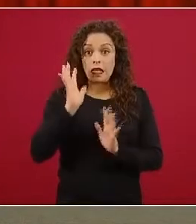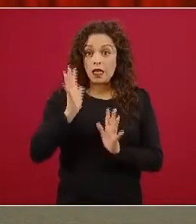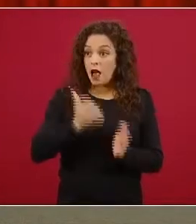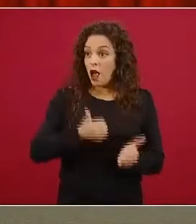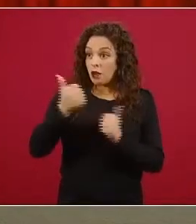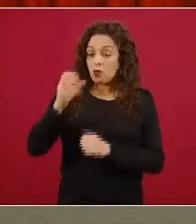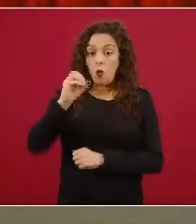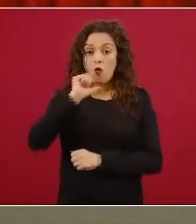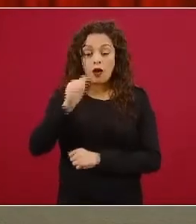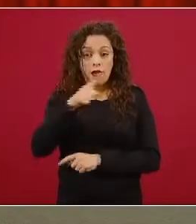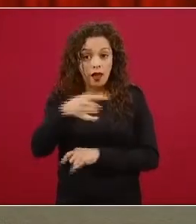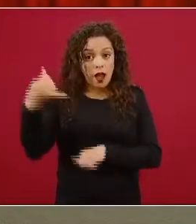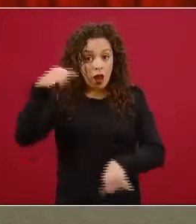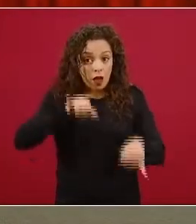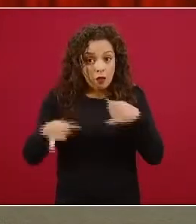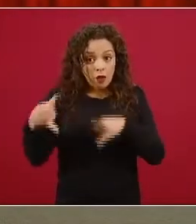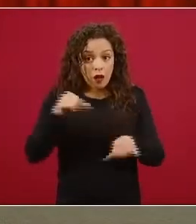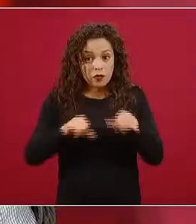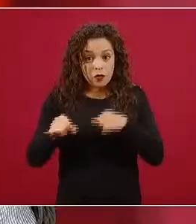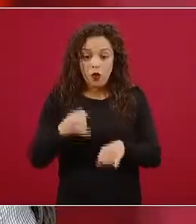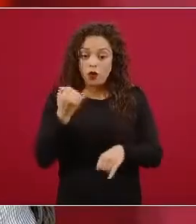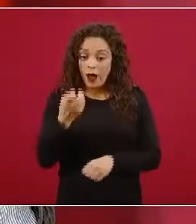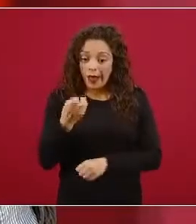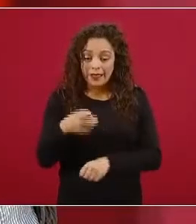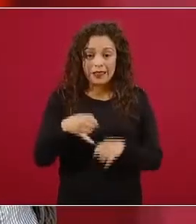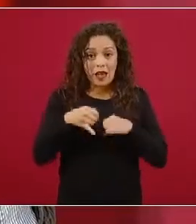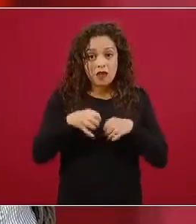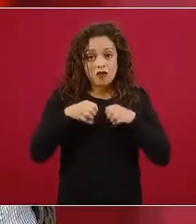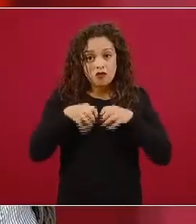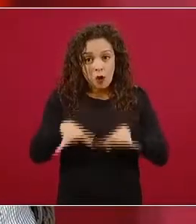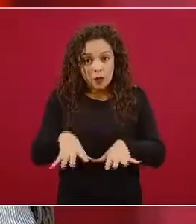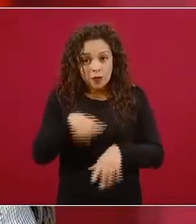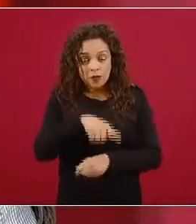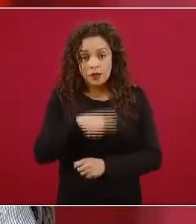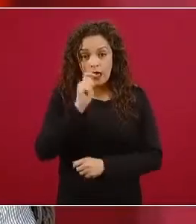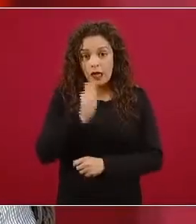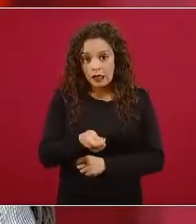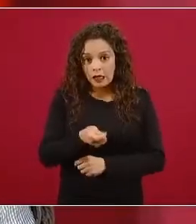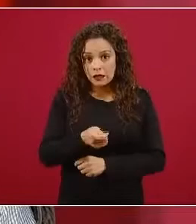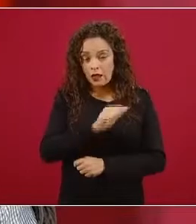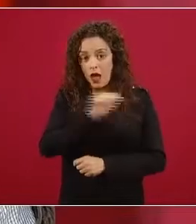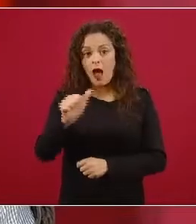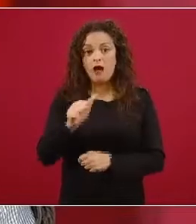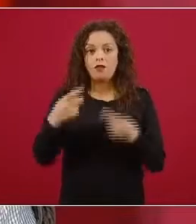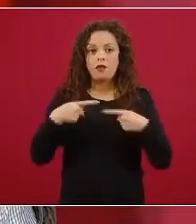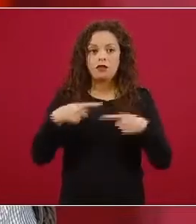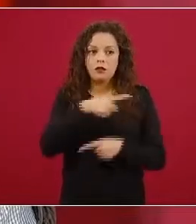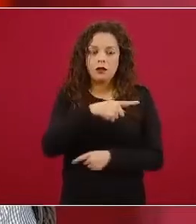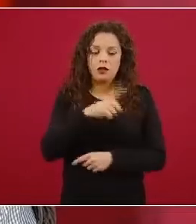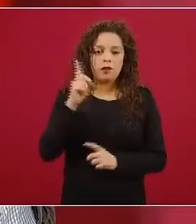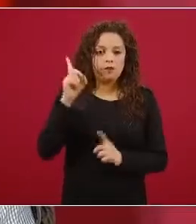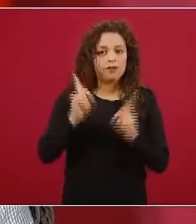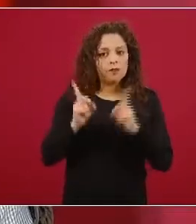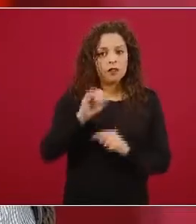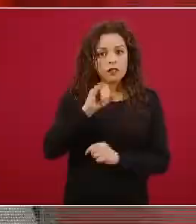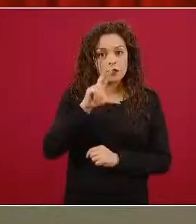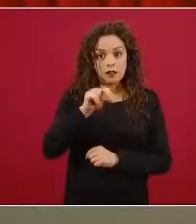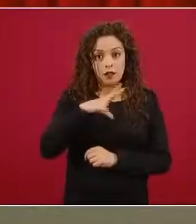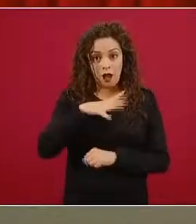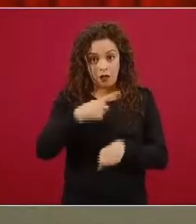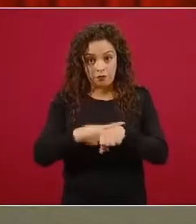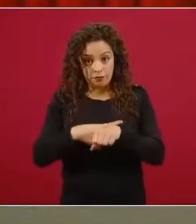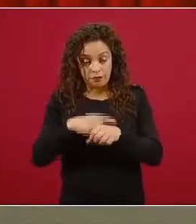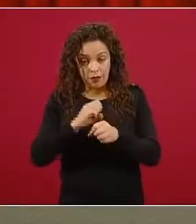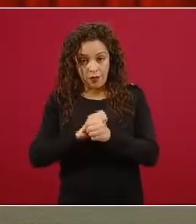a un laboratorio, toda la información y el hecho de ser casos sospechosos contribuyen a las estimaciones y